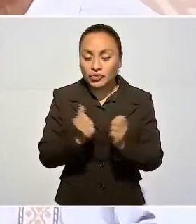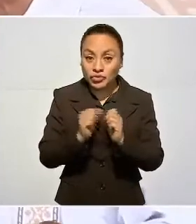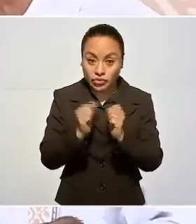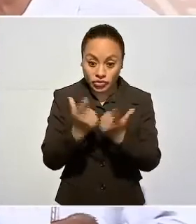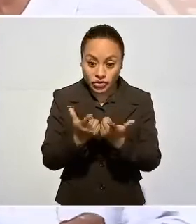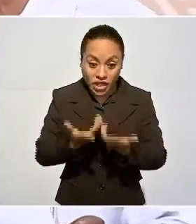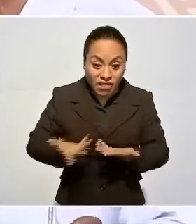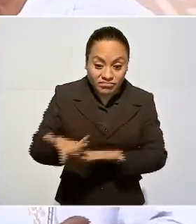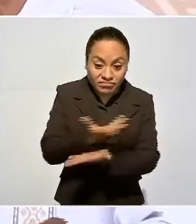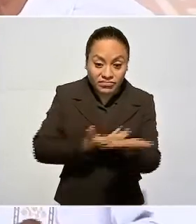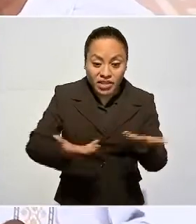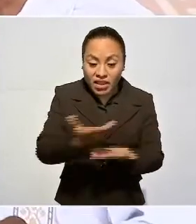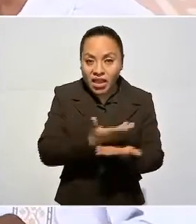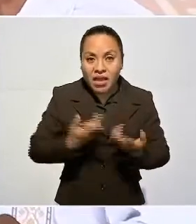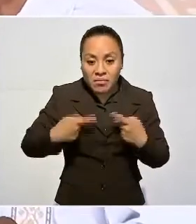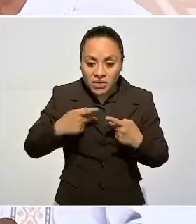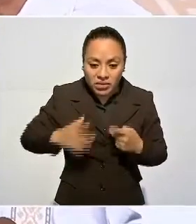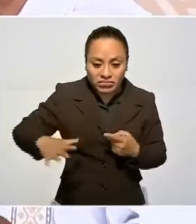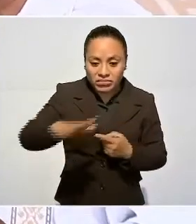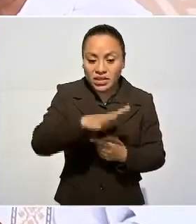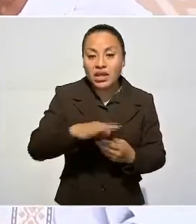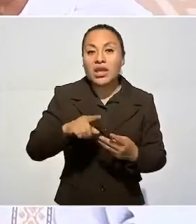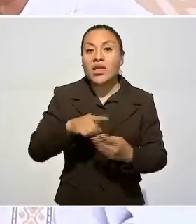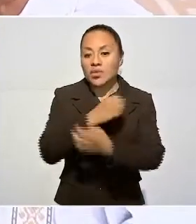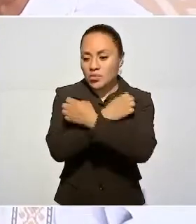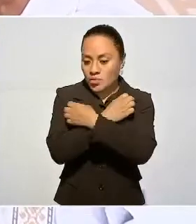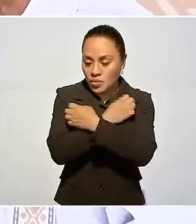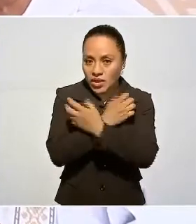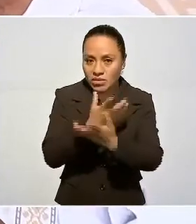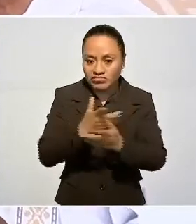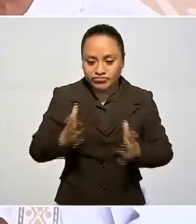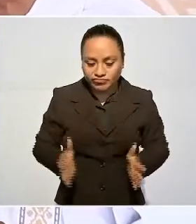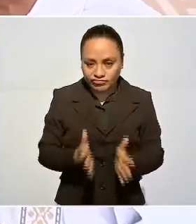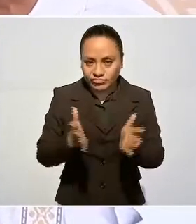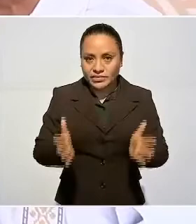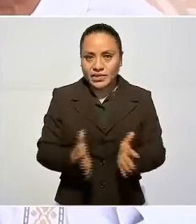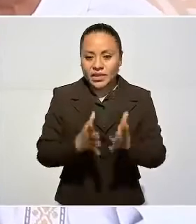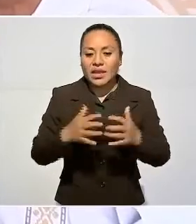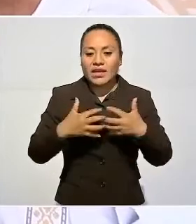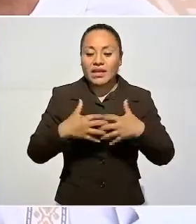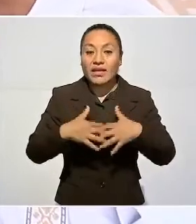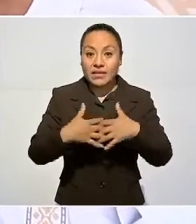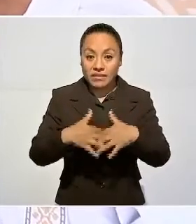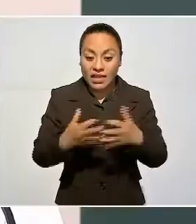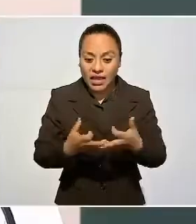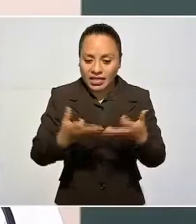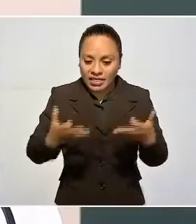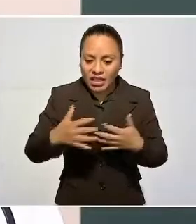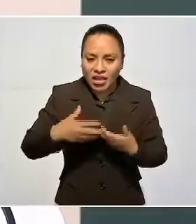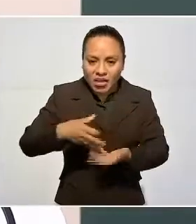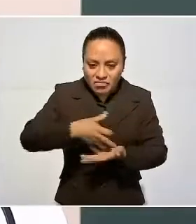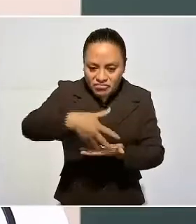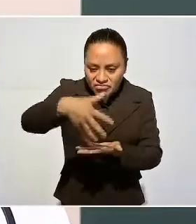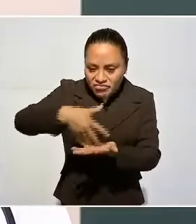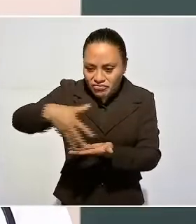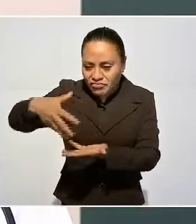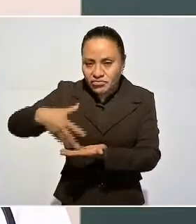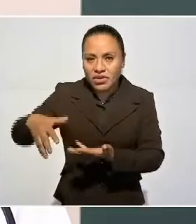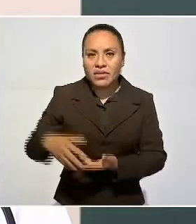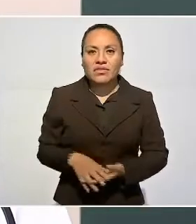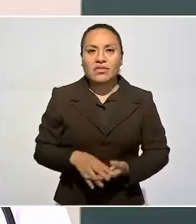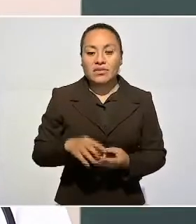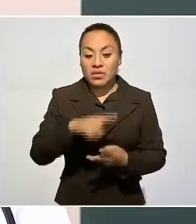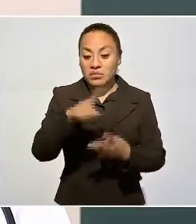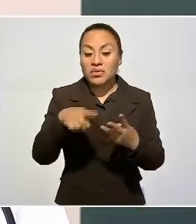y de inversión turística, educativa y de impulso a la producción agrícola, orgánica y pecuaria.